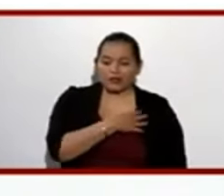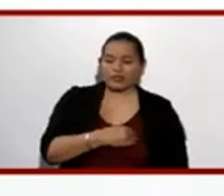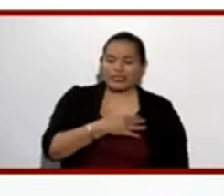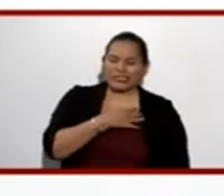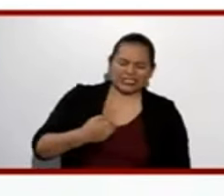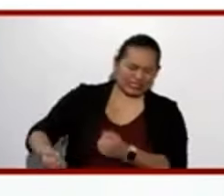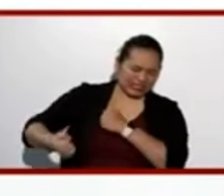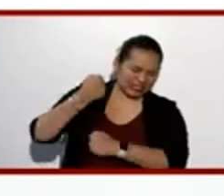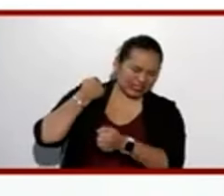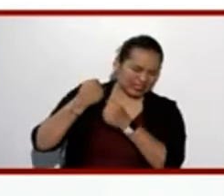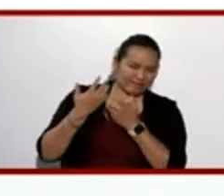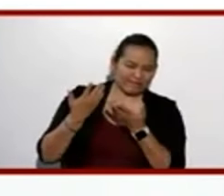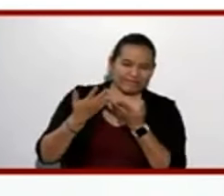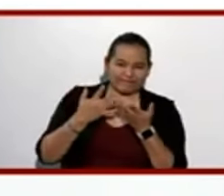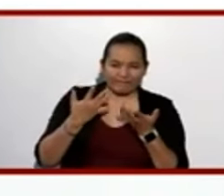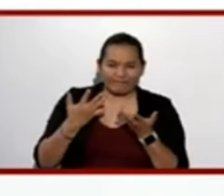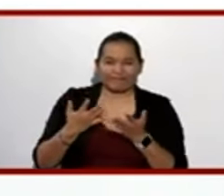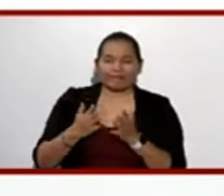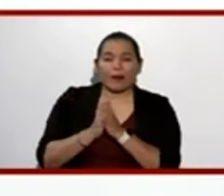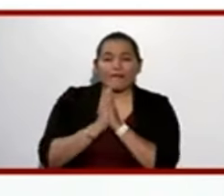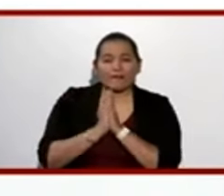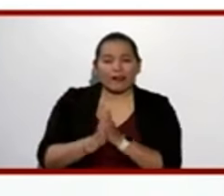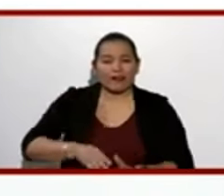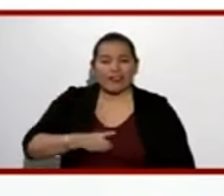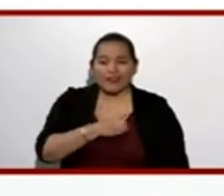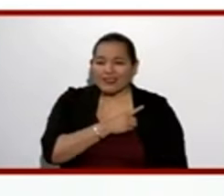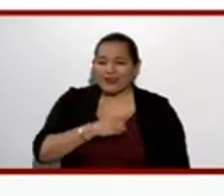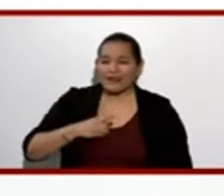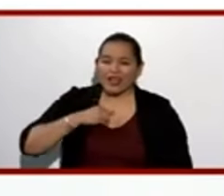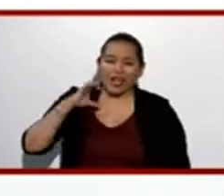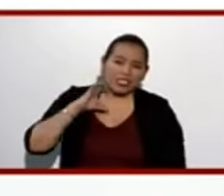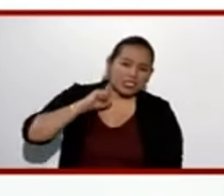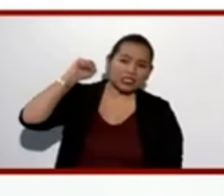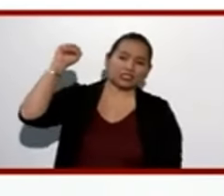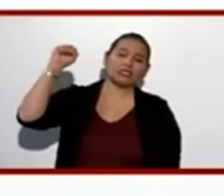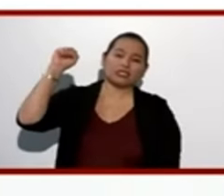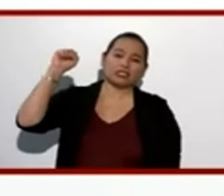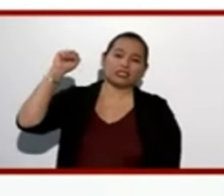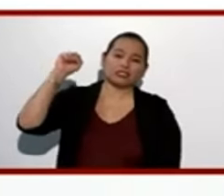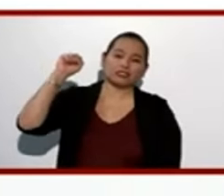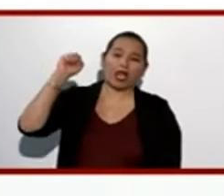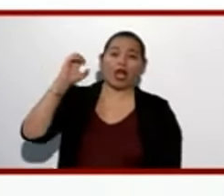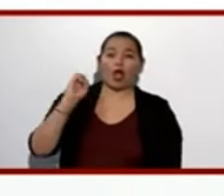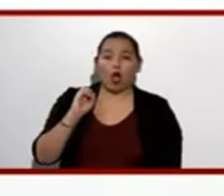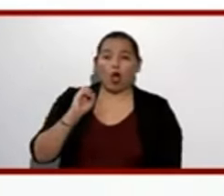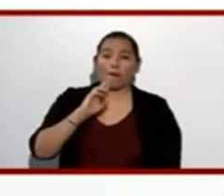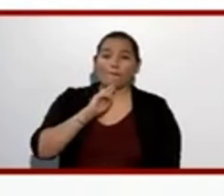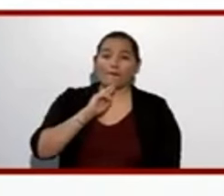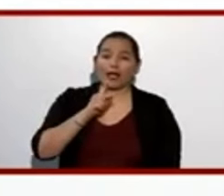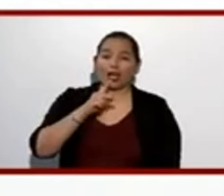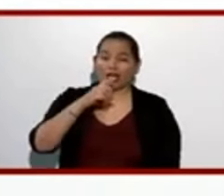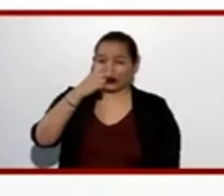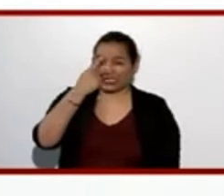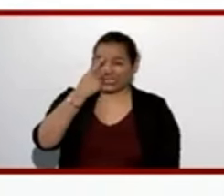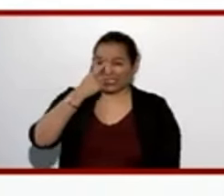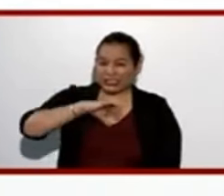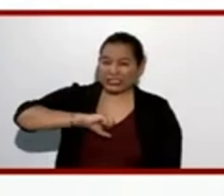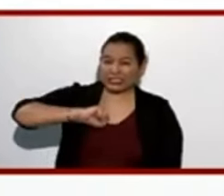de ya saben quién, deberían de colgarlos de ahí, amarrarlos.